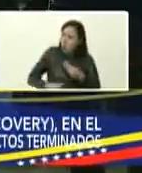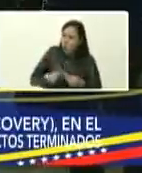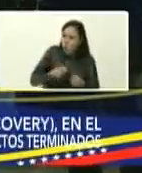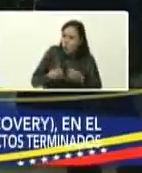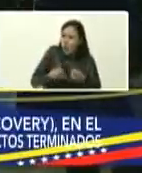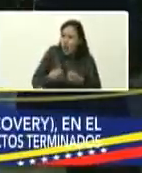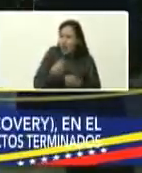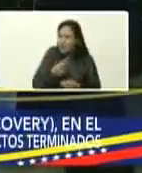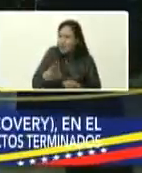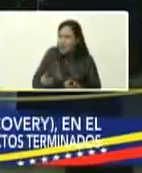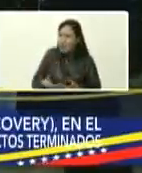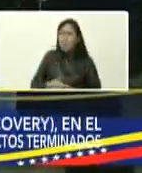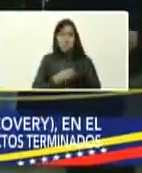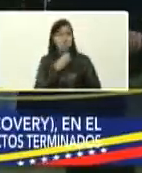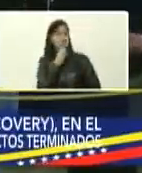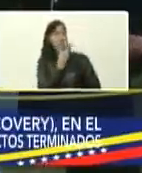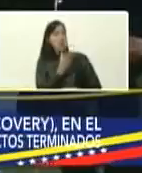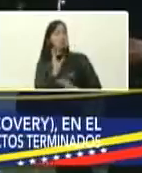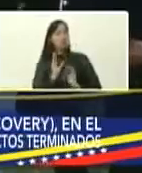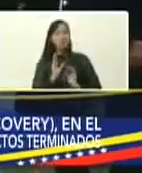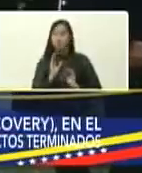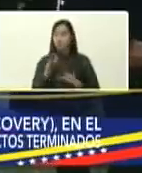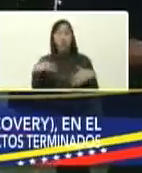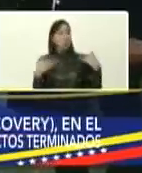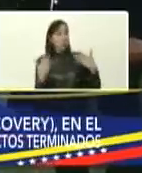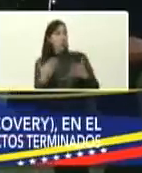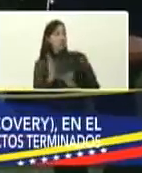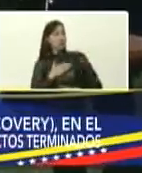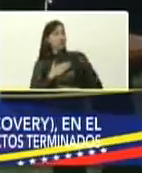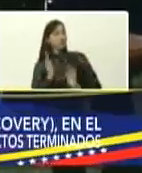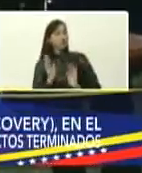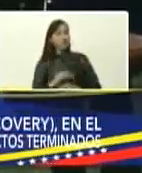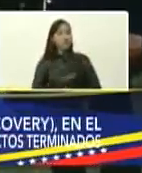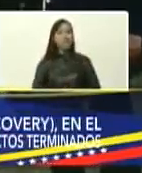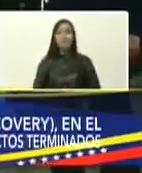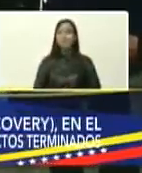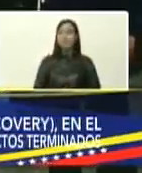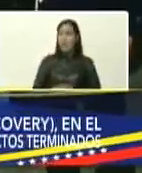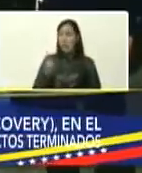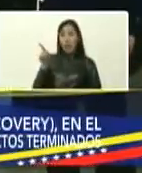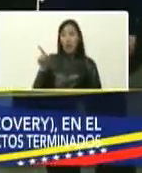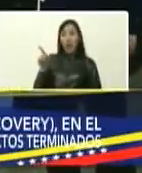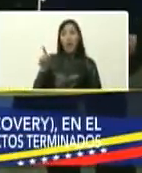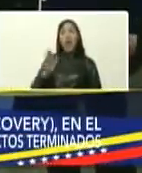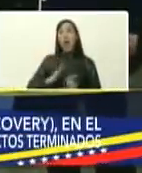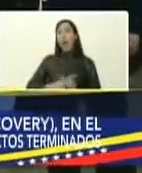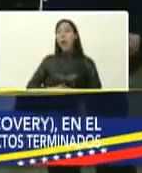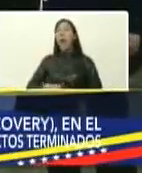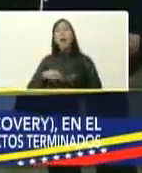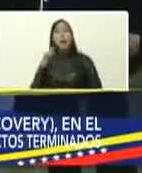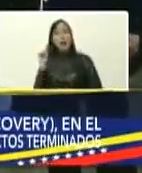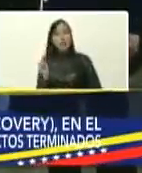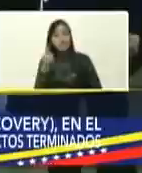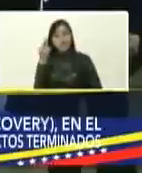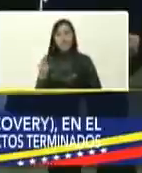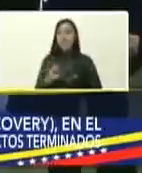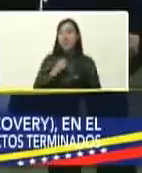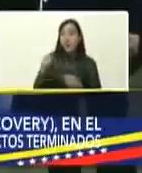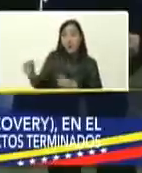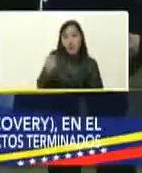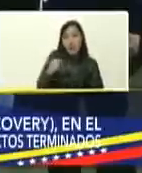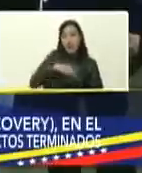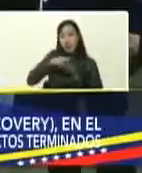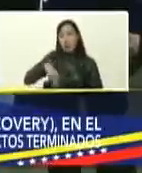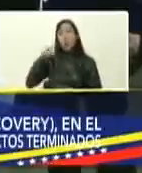aquí? Bien. Contenta. Está contenta. Ella fue una presidente de las primeras entrevistadas cuando